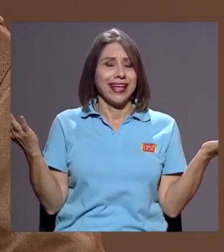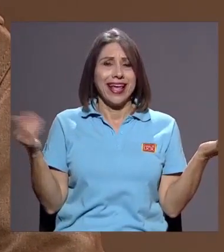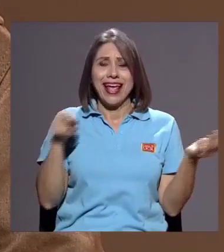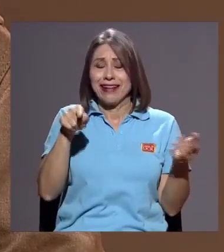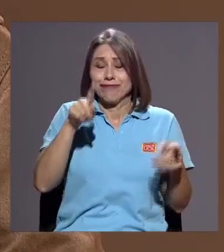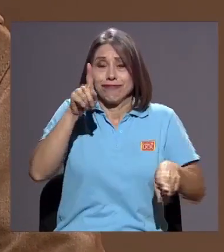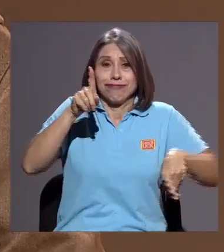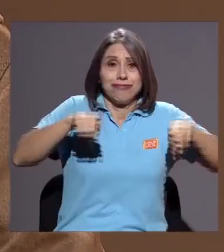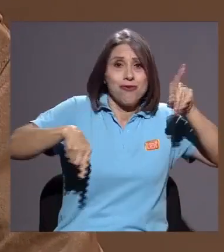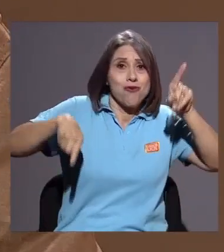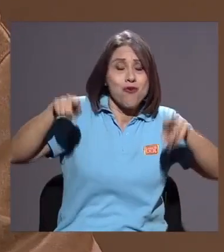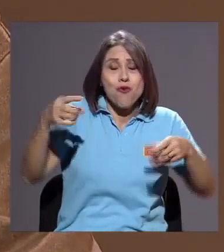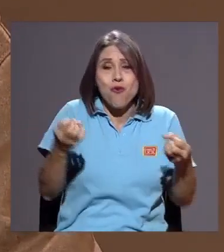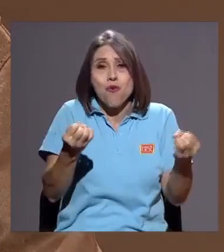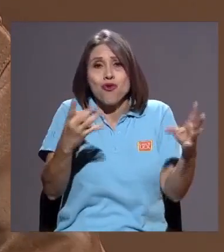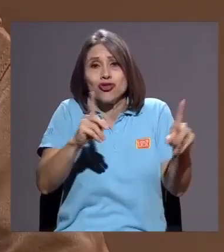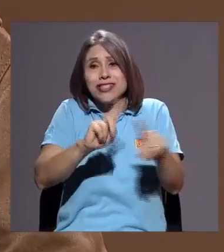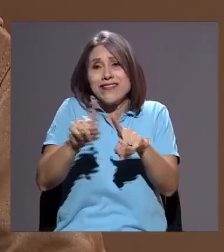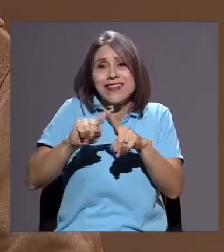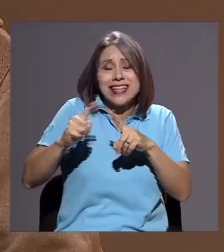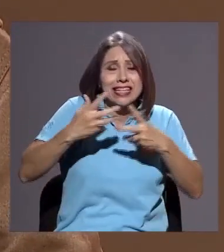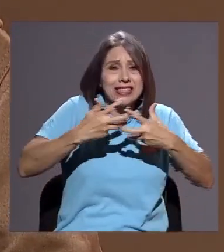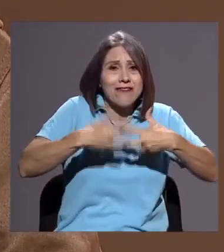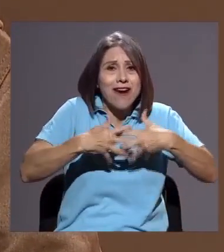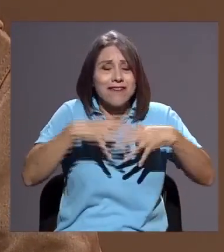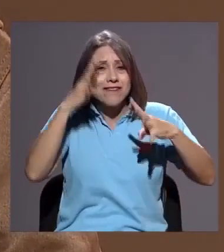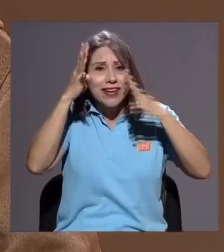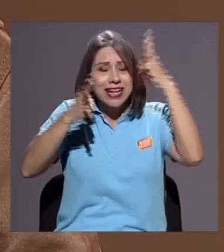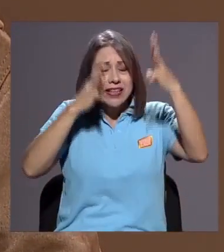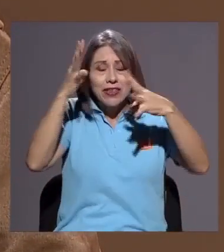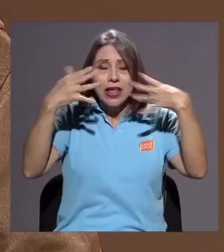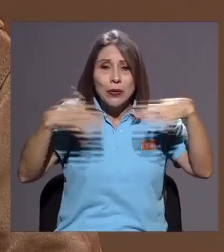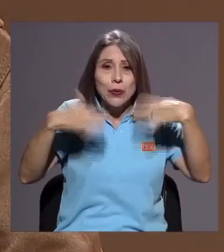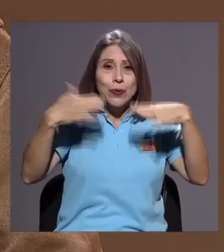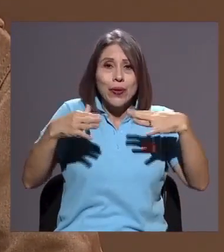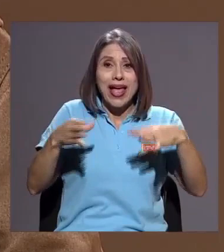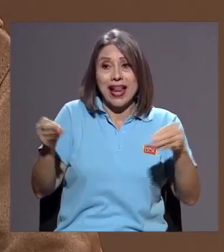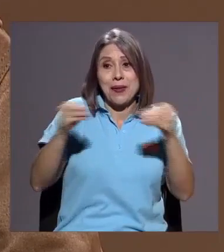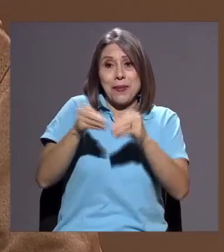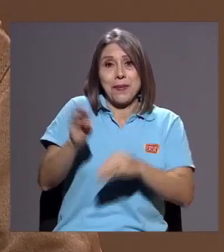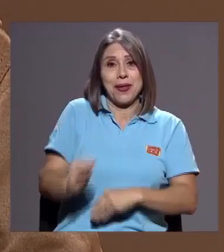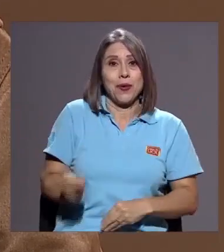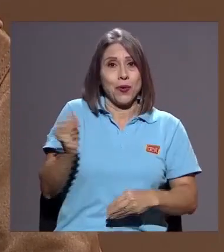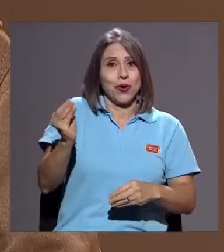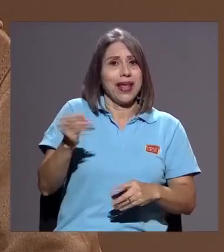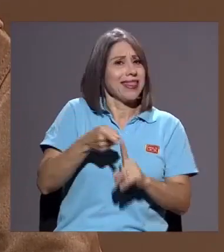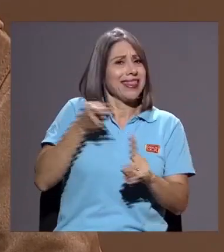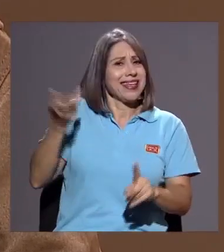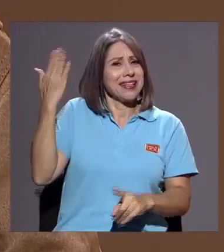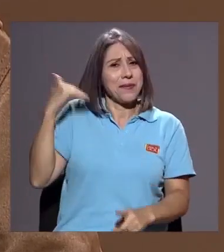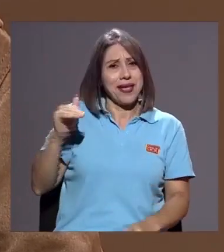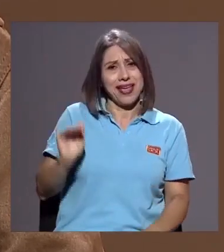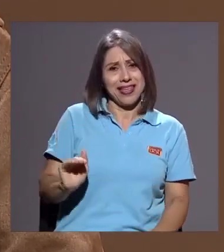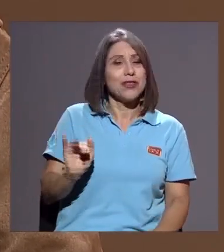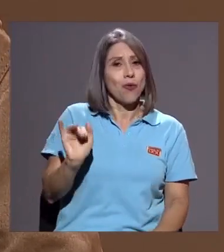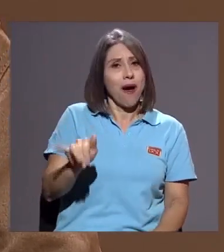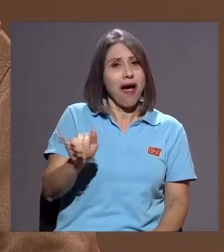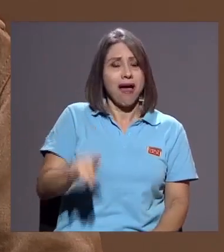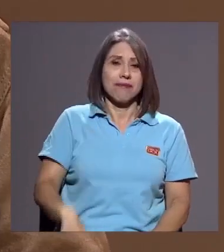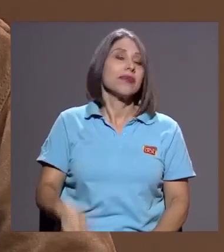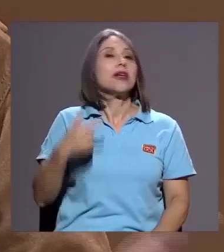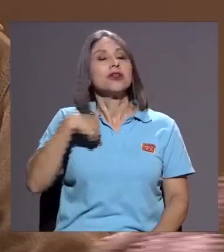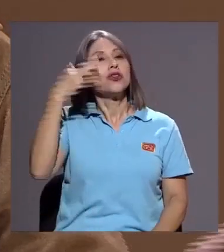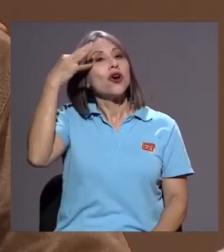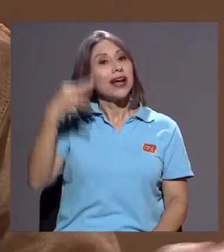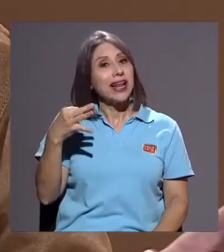una fábrica de creatividad increíble, Joaquín, el menor. Y así lo era desde pequeñito, ¿verdad? Yo creo que ahí